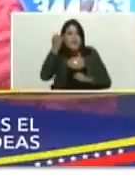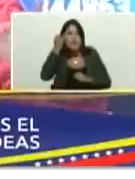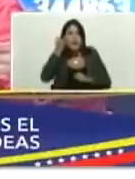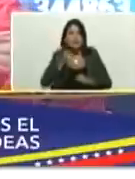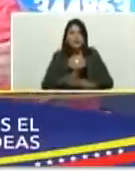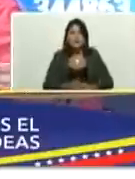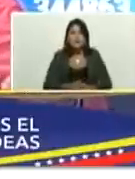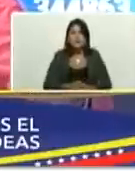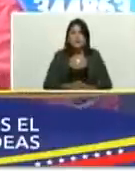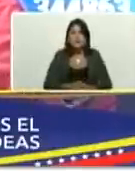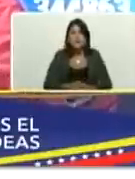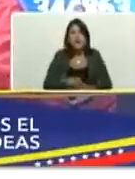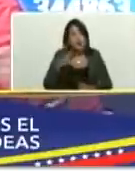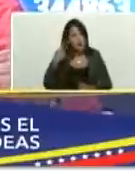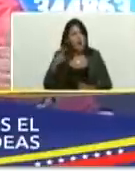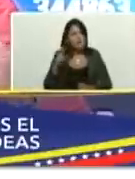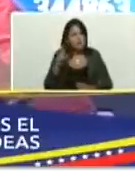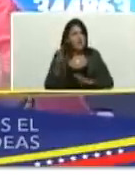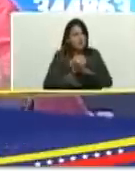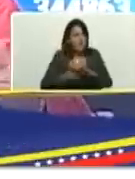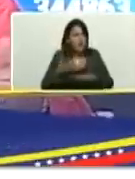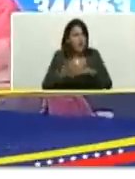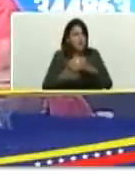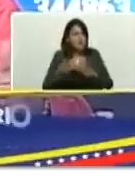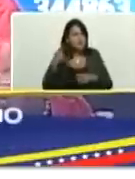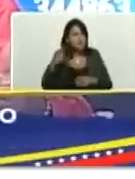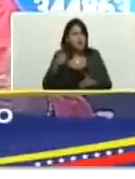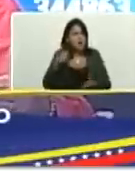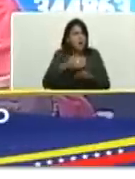de conspiraciones, golpes de Estado